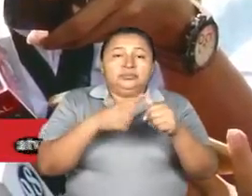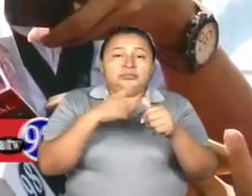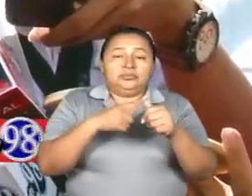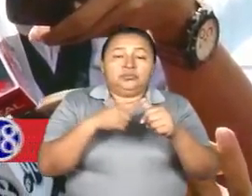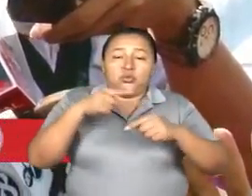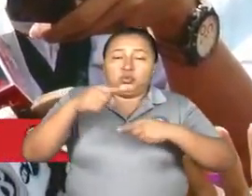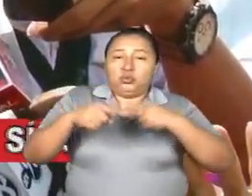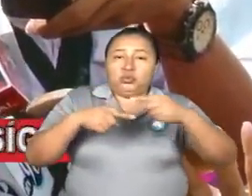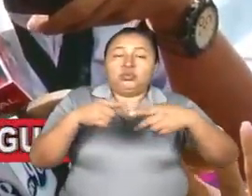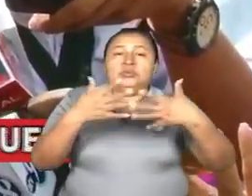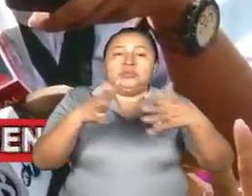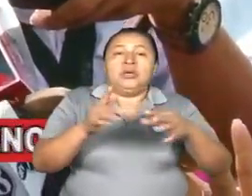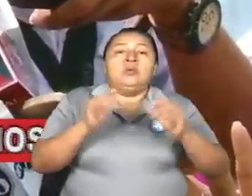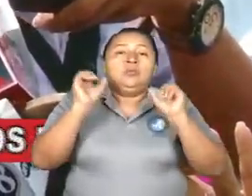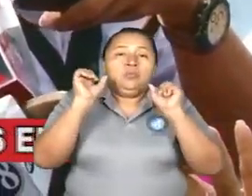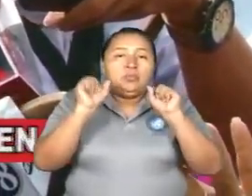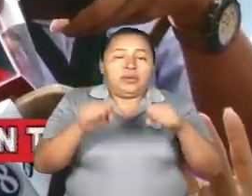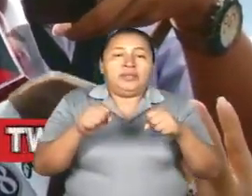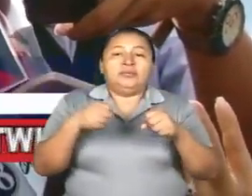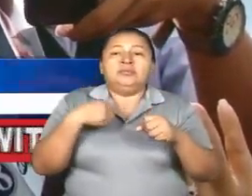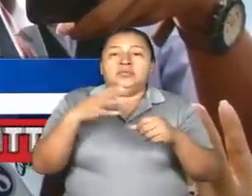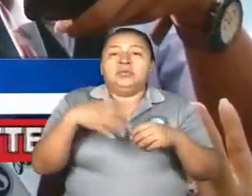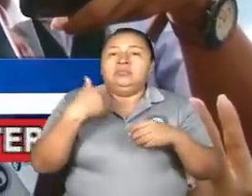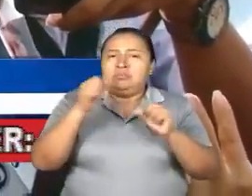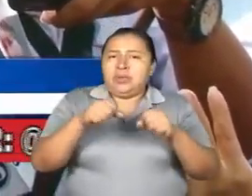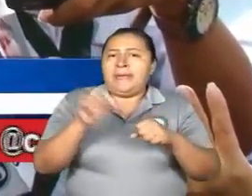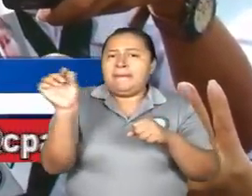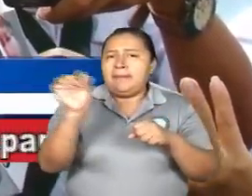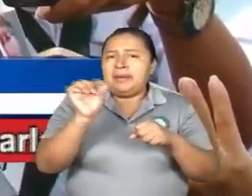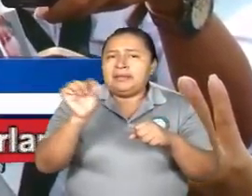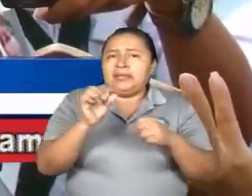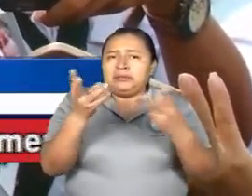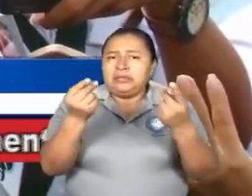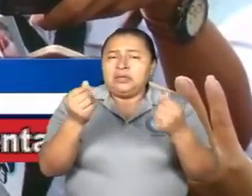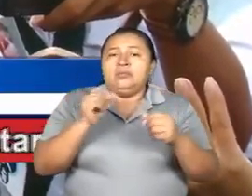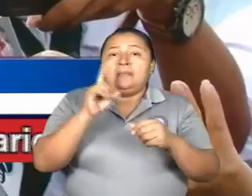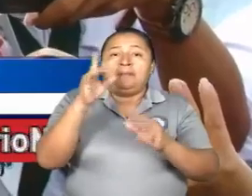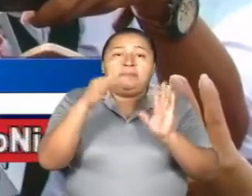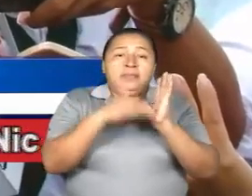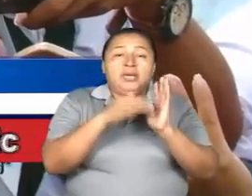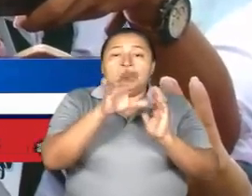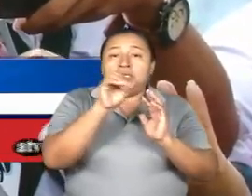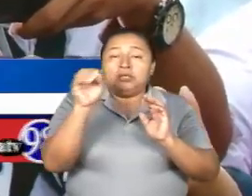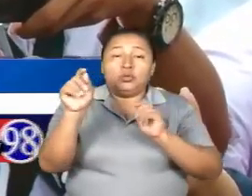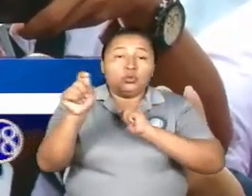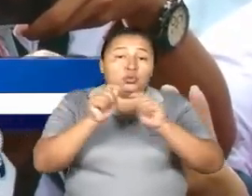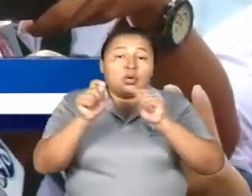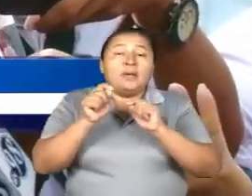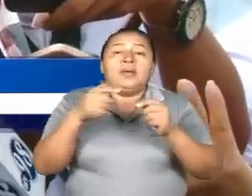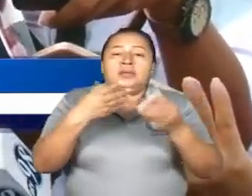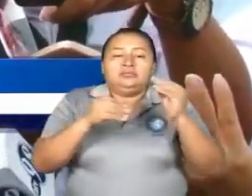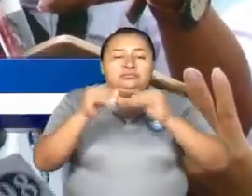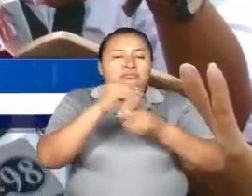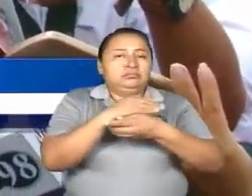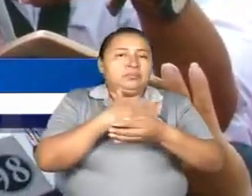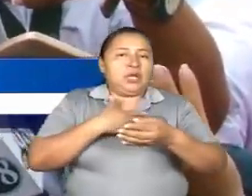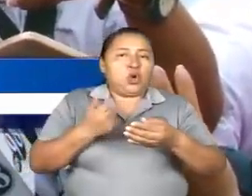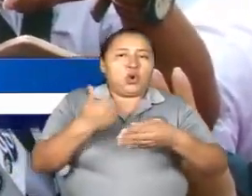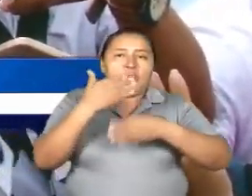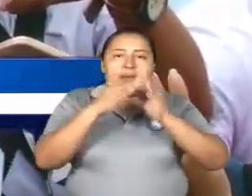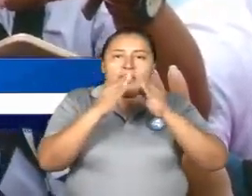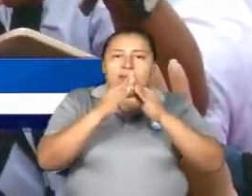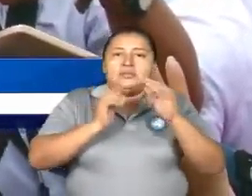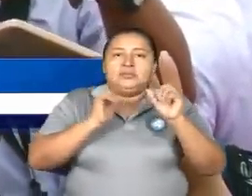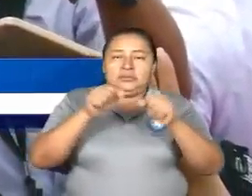ciclo, tienen la opción de optar a un préstamo por otros $1,500 para mejorar su vivienda. Entonces, la intención es que esto